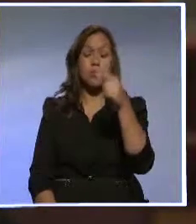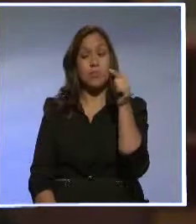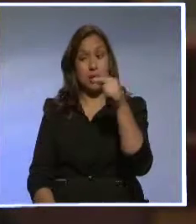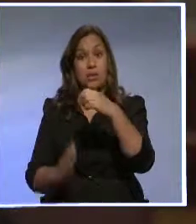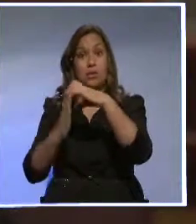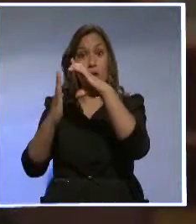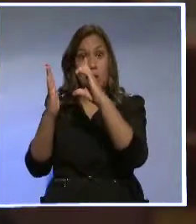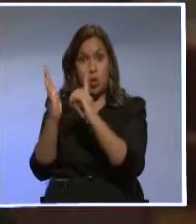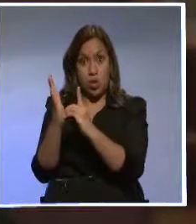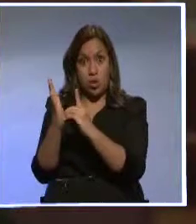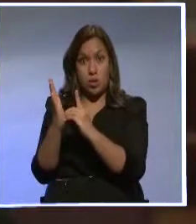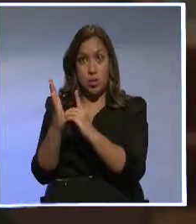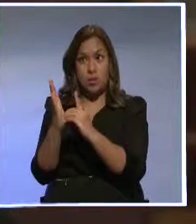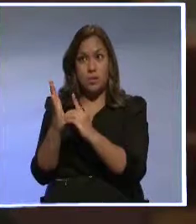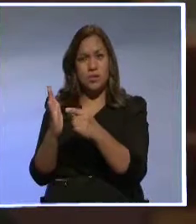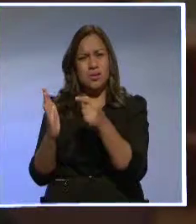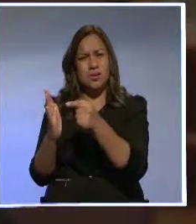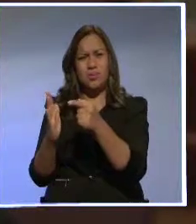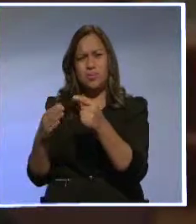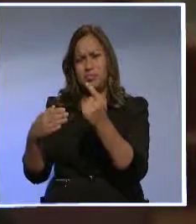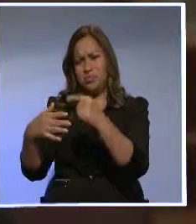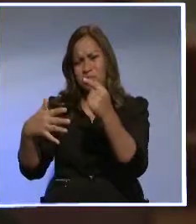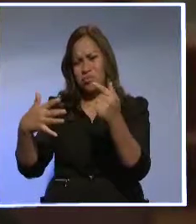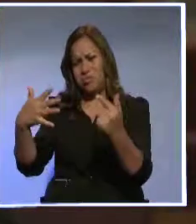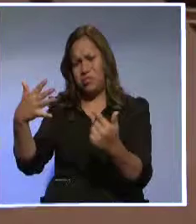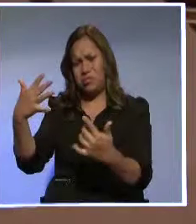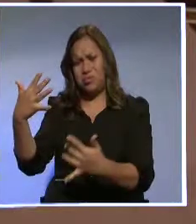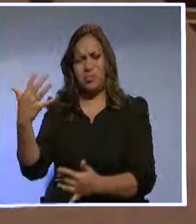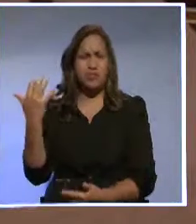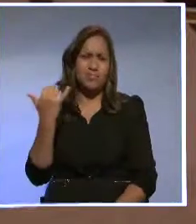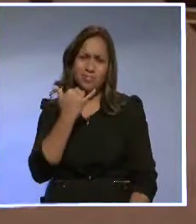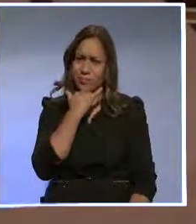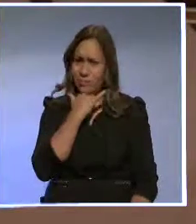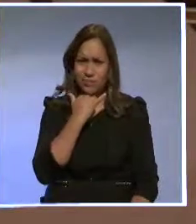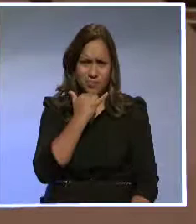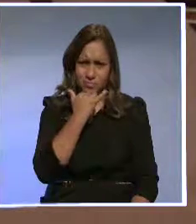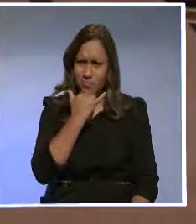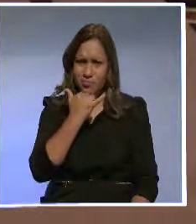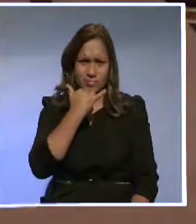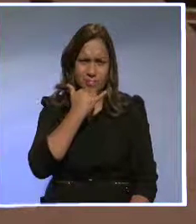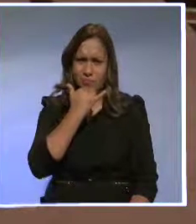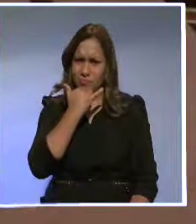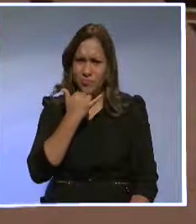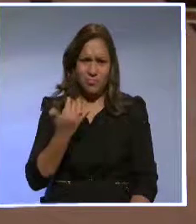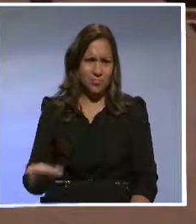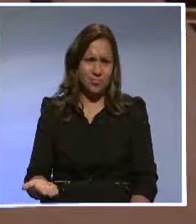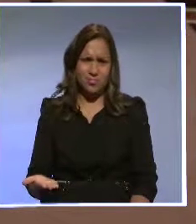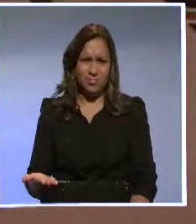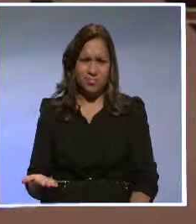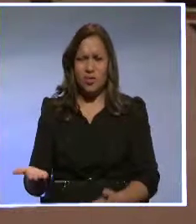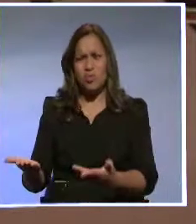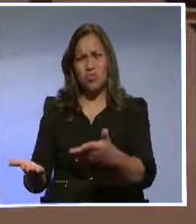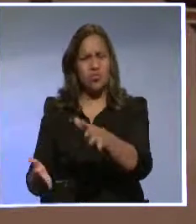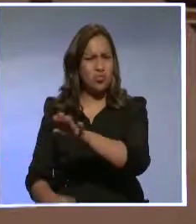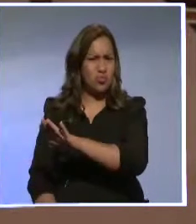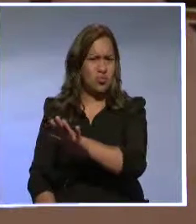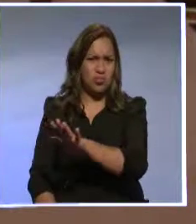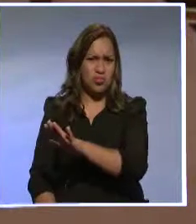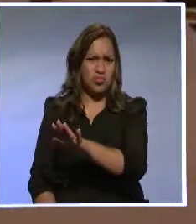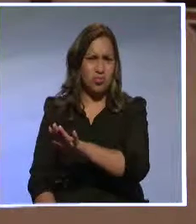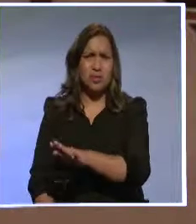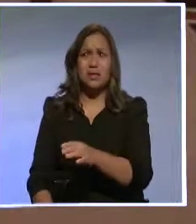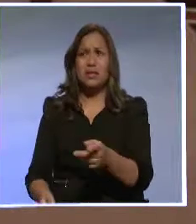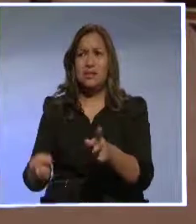código tiene una cantidad de errores de actitudes de equivocadas de